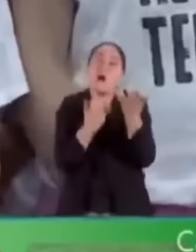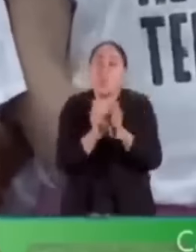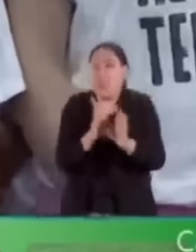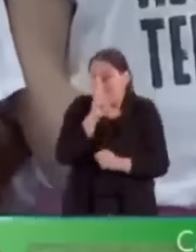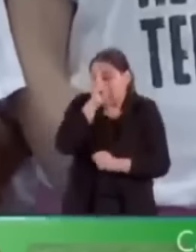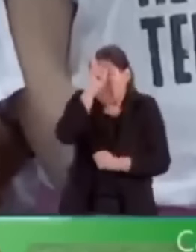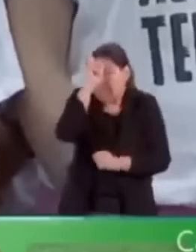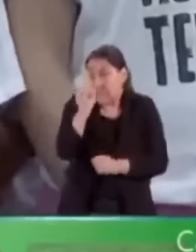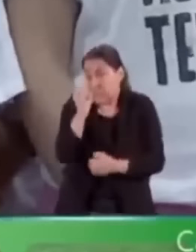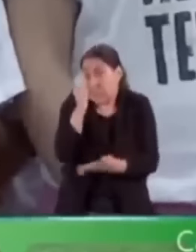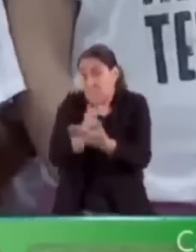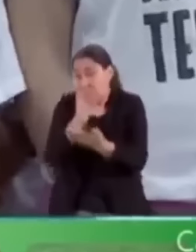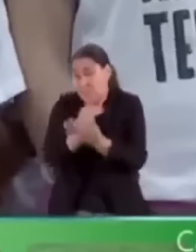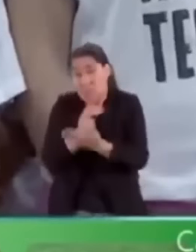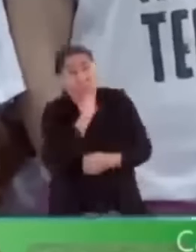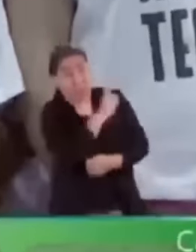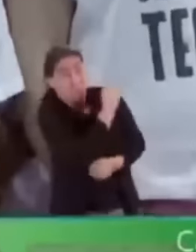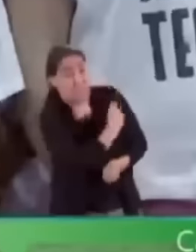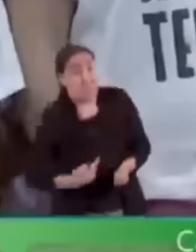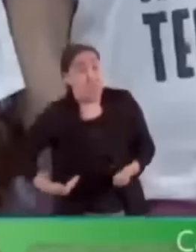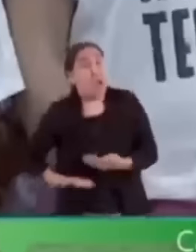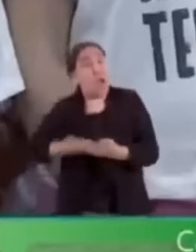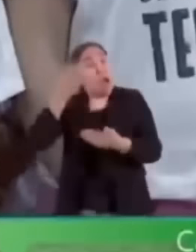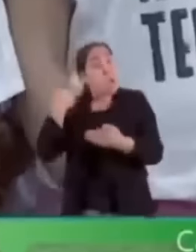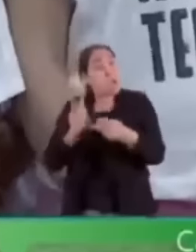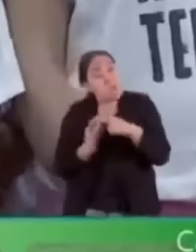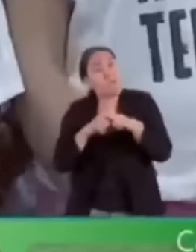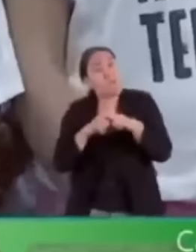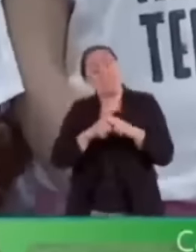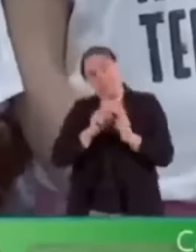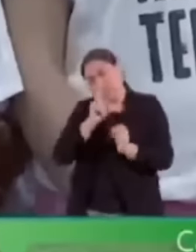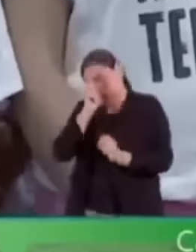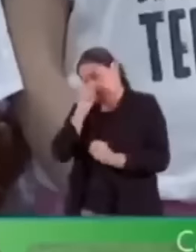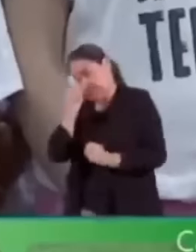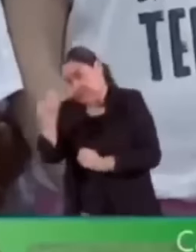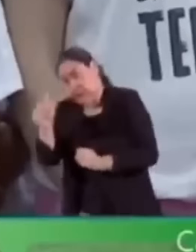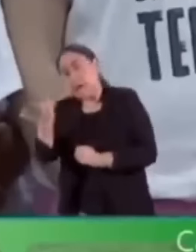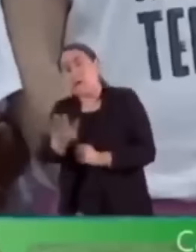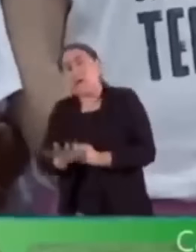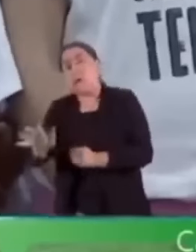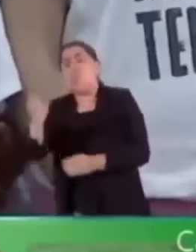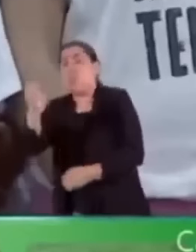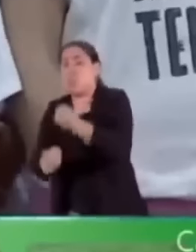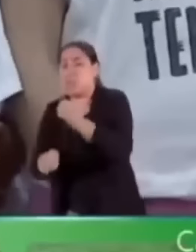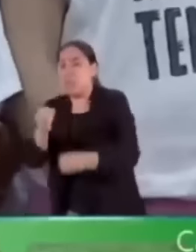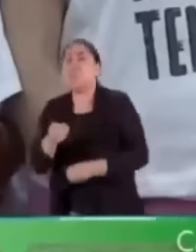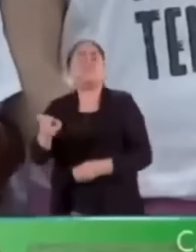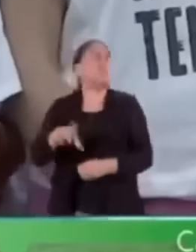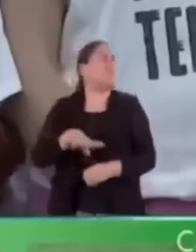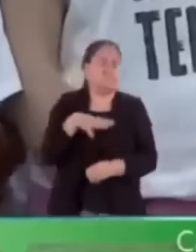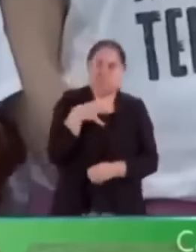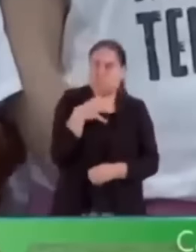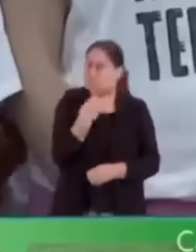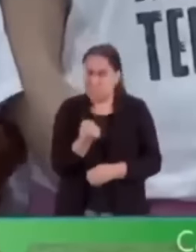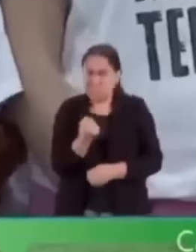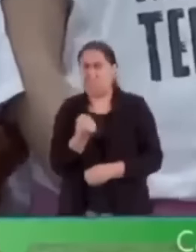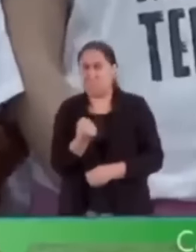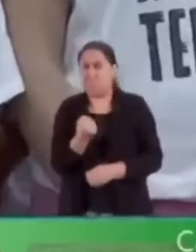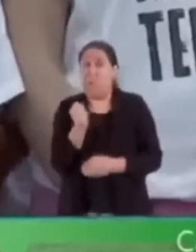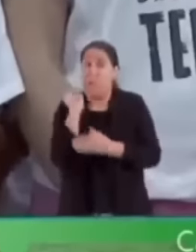de la República empezó con el Poder Judicial. Un Poder Judicial que no se dobló, que no se